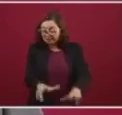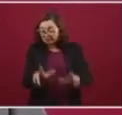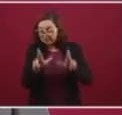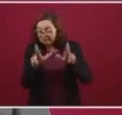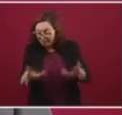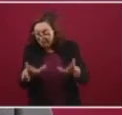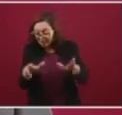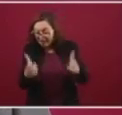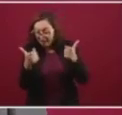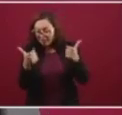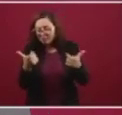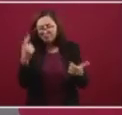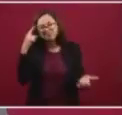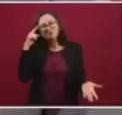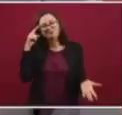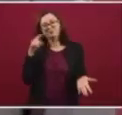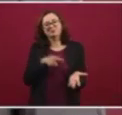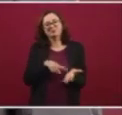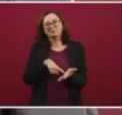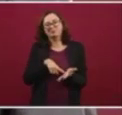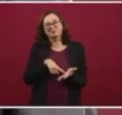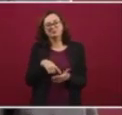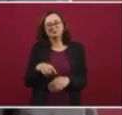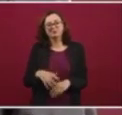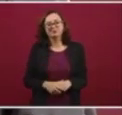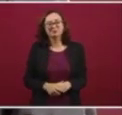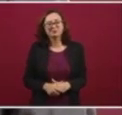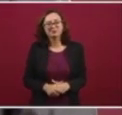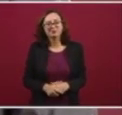O sea, se